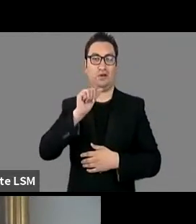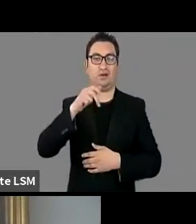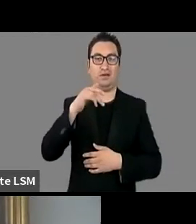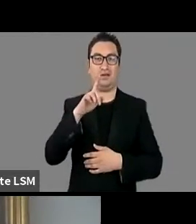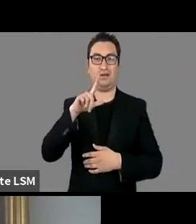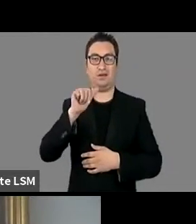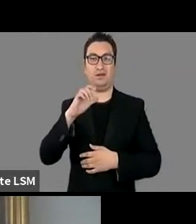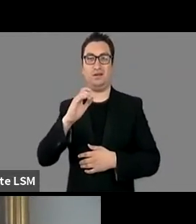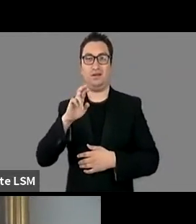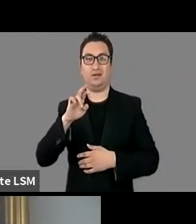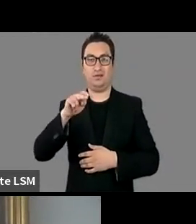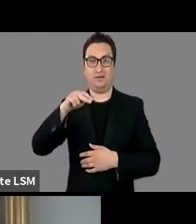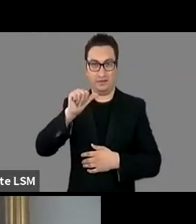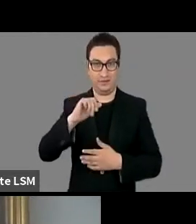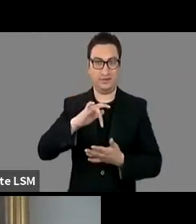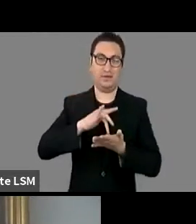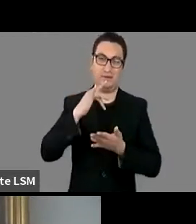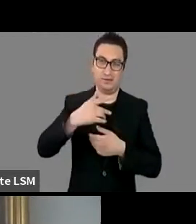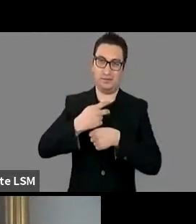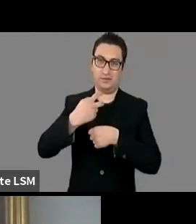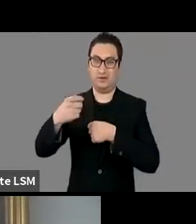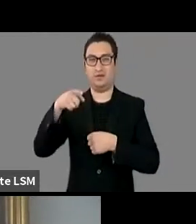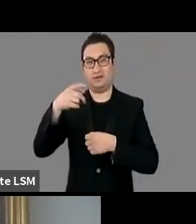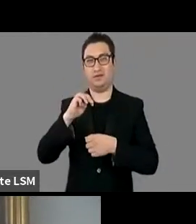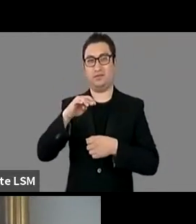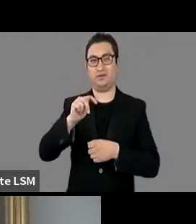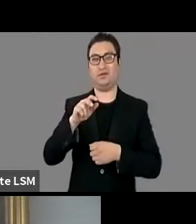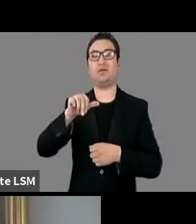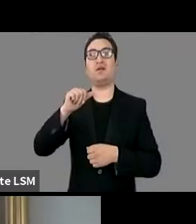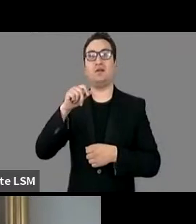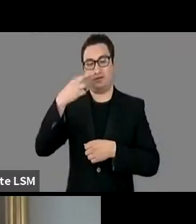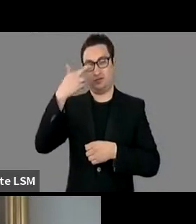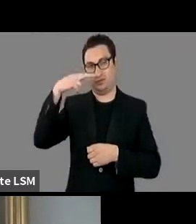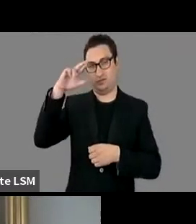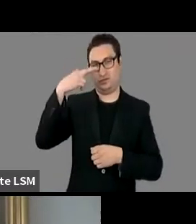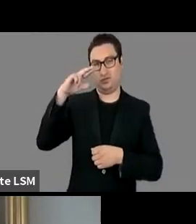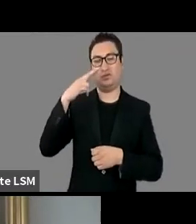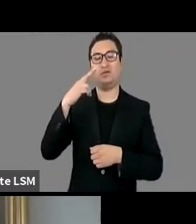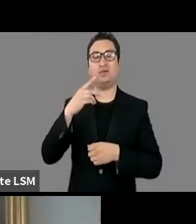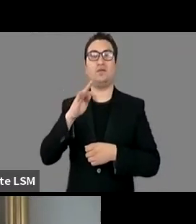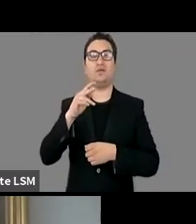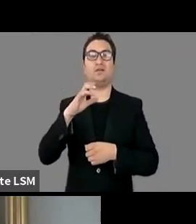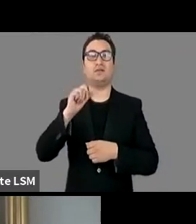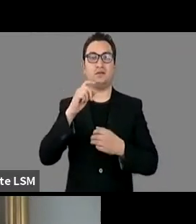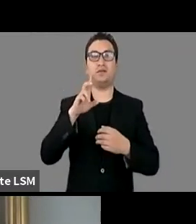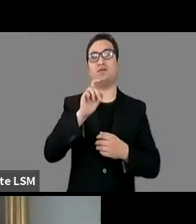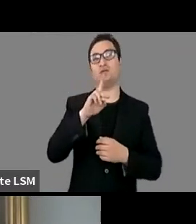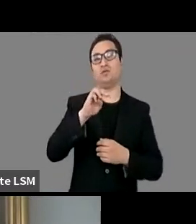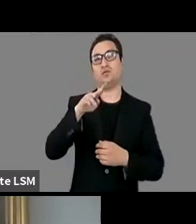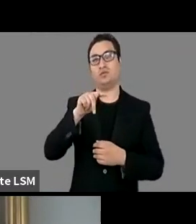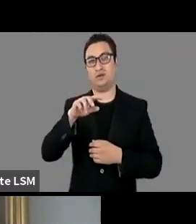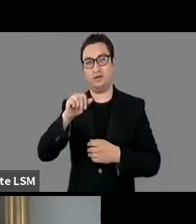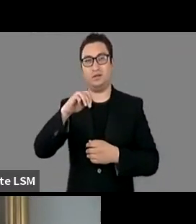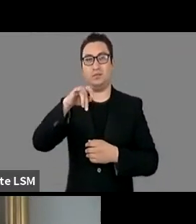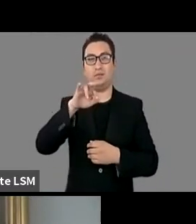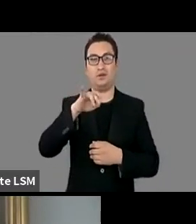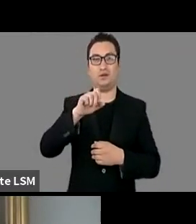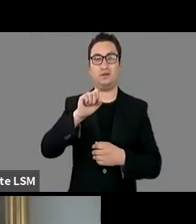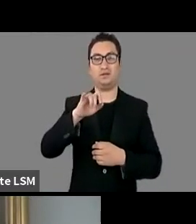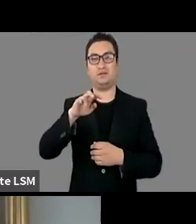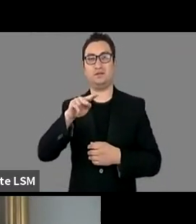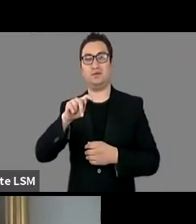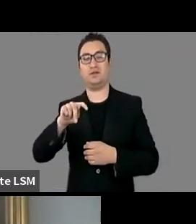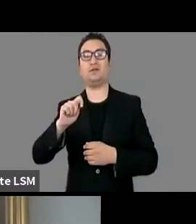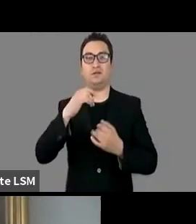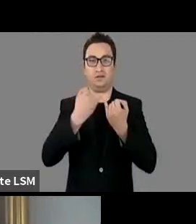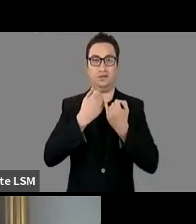Francisca. Gracias por estar presente, documenta a través de la maestra María Sirven. Gracias a la magistrada María del Carmen Carrión,